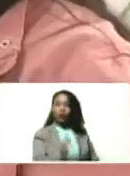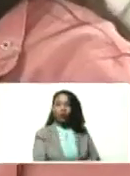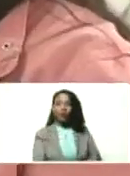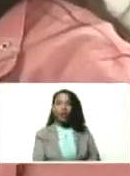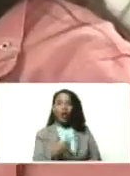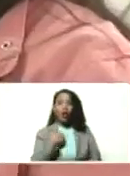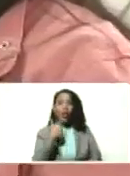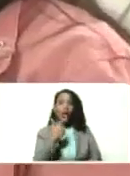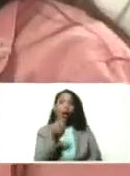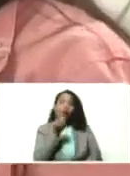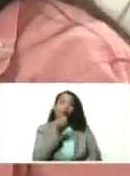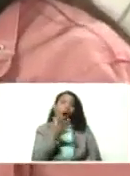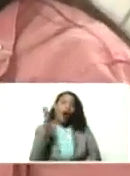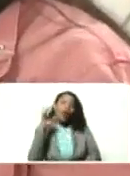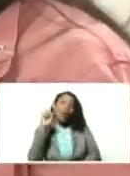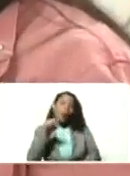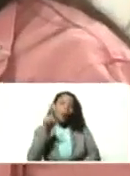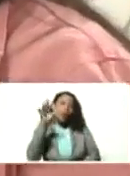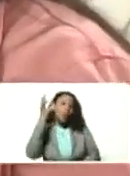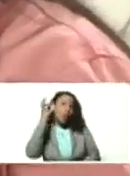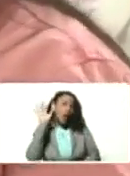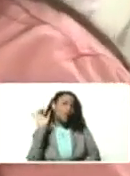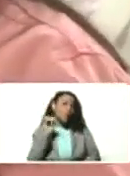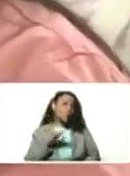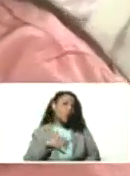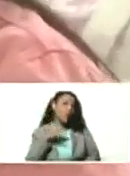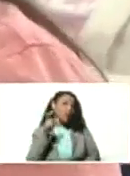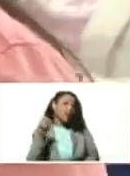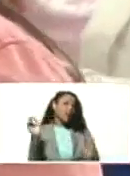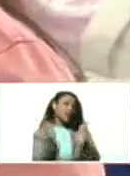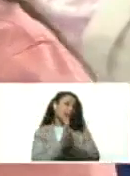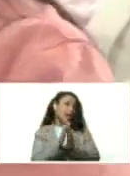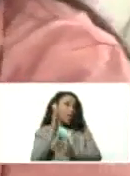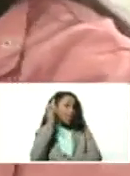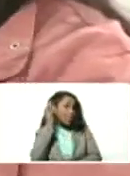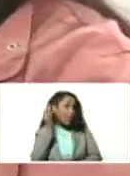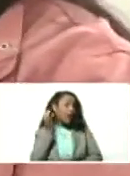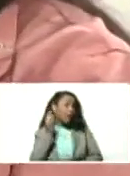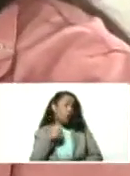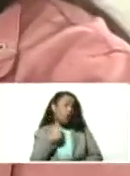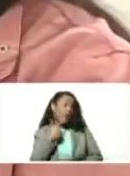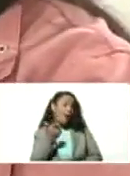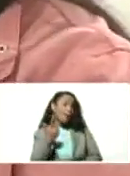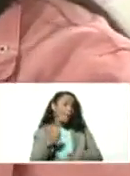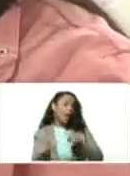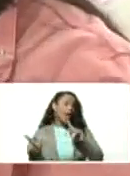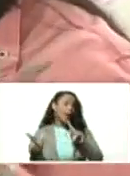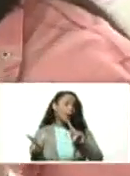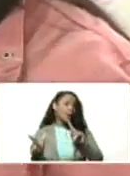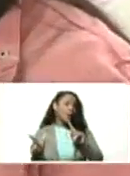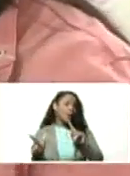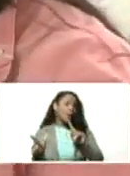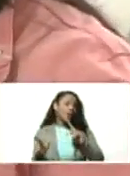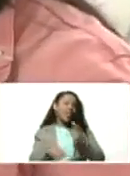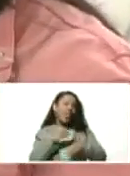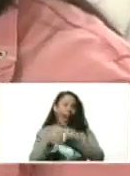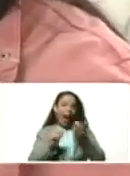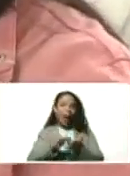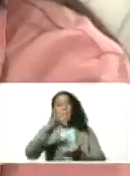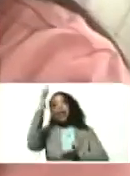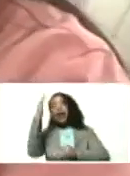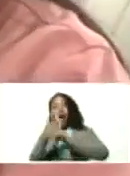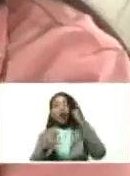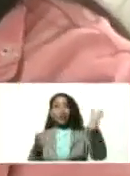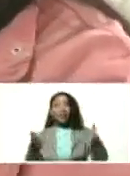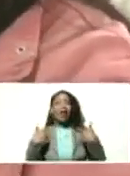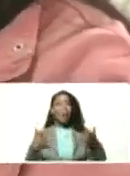dije, bueno, pero también una mujer puede ser santa, le dije yo. Pero dijo, bueno, que hagan el milagro, que se apuren